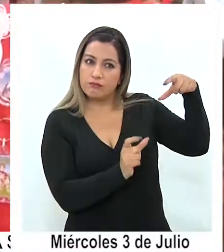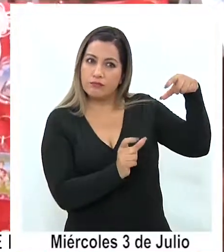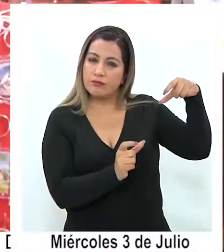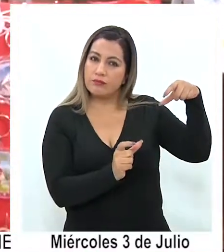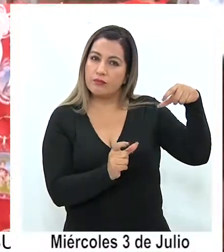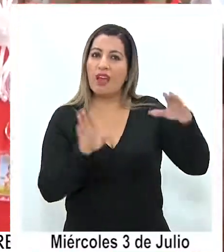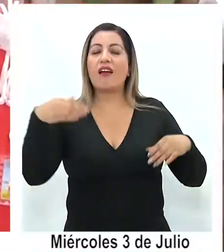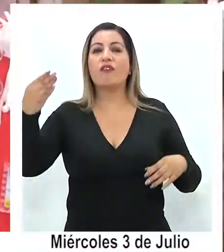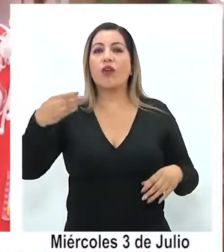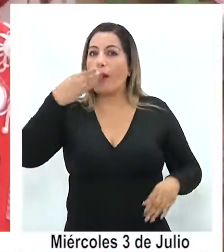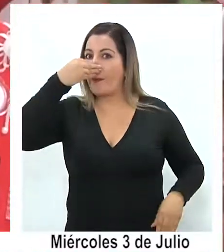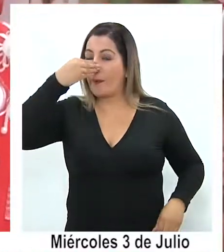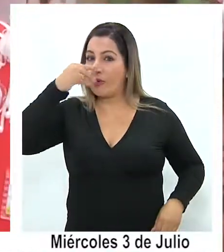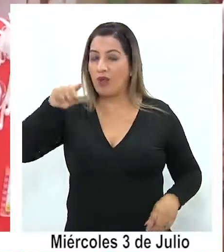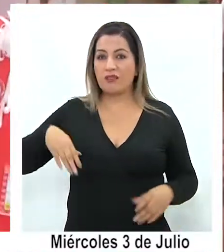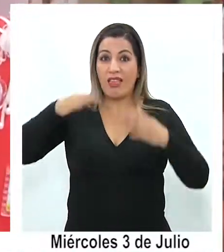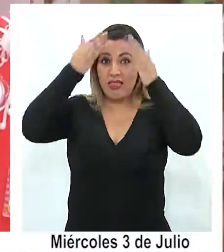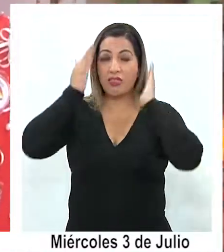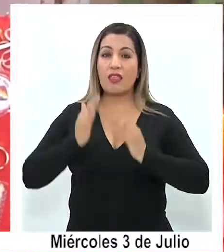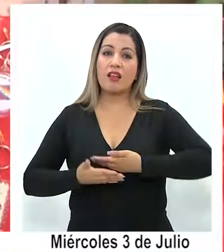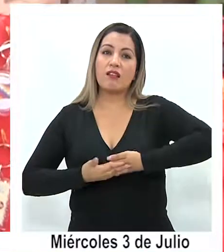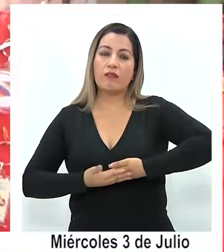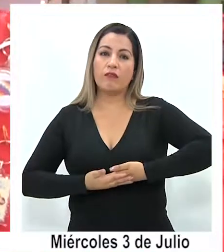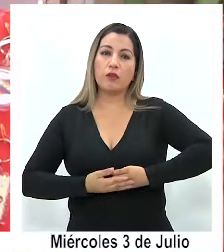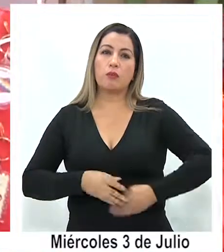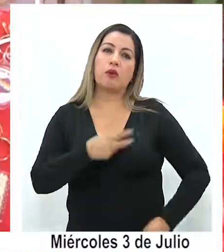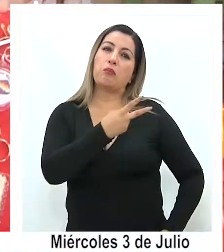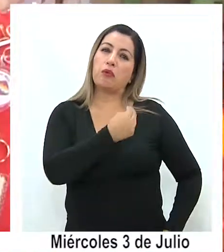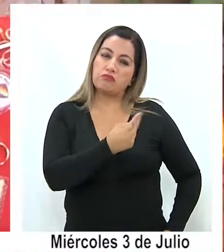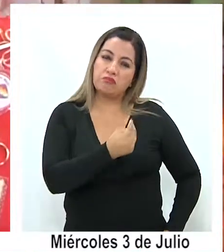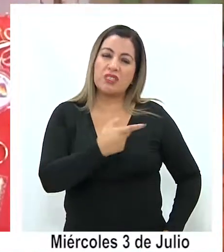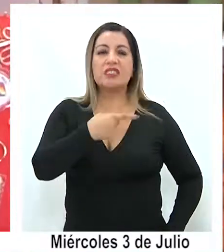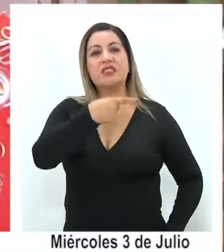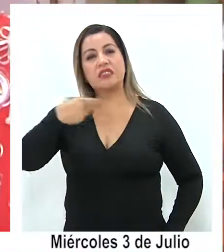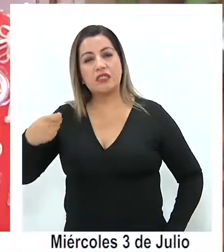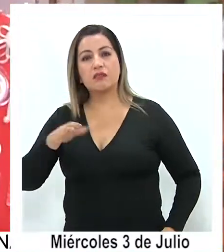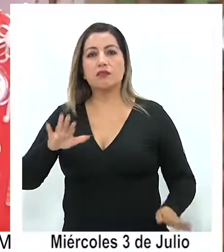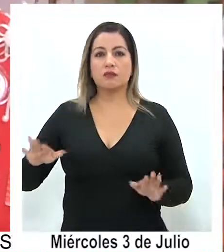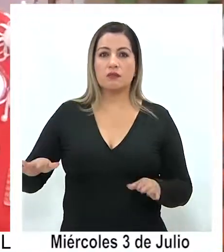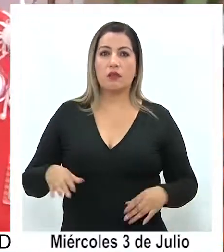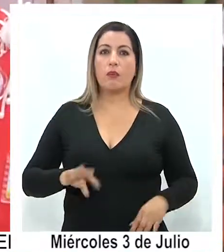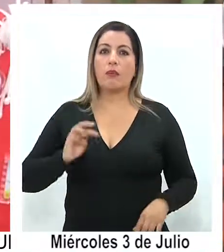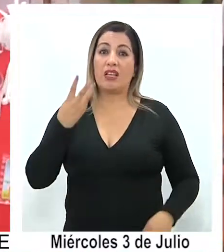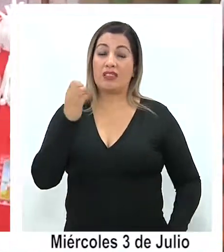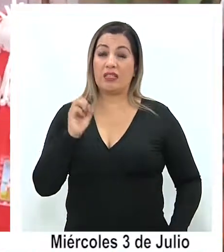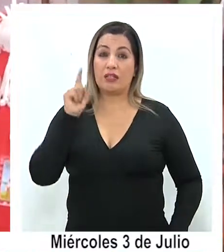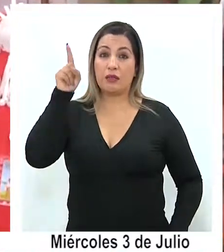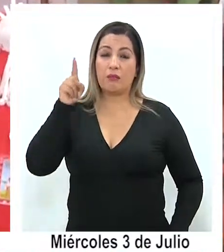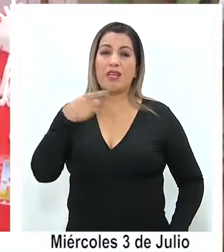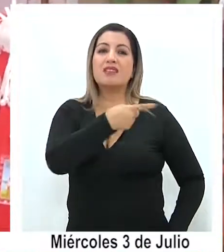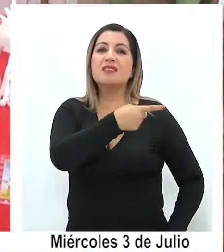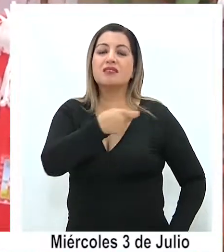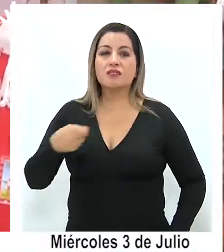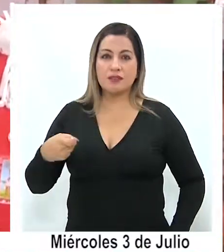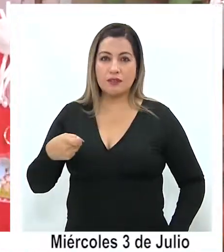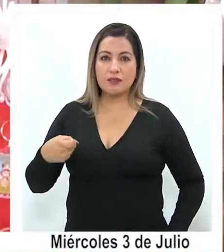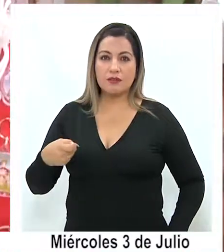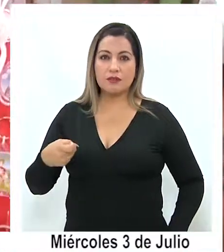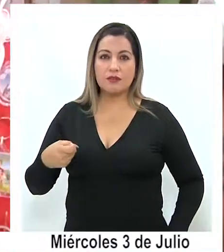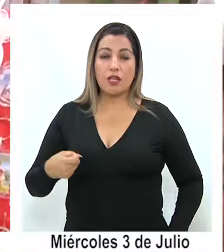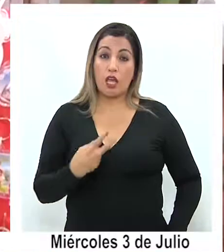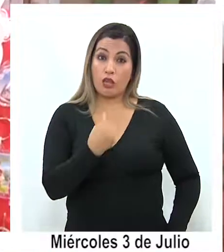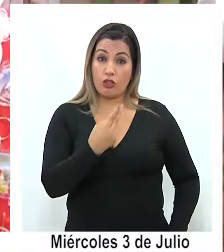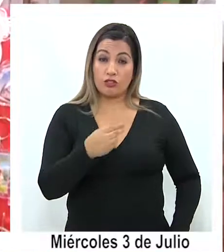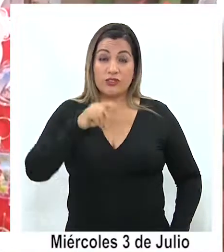por ese lado tengo pañuelos también de la Virgen que sale por docena, por ciento, te sale a 30 mil a 100 unidades, por docena 5 mil.